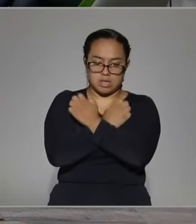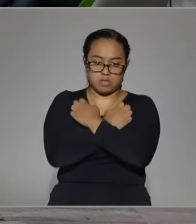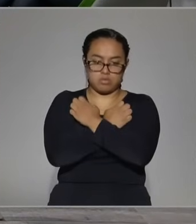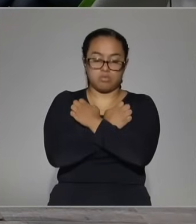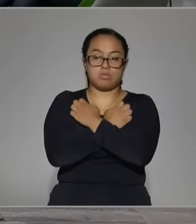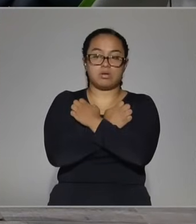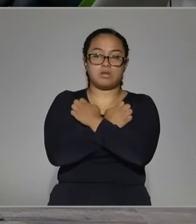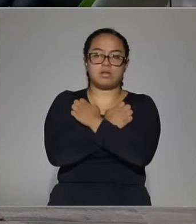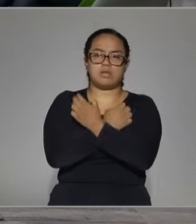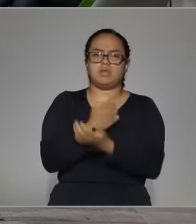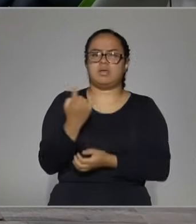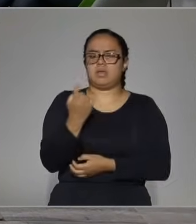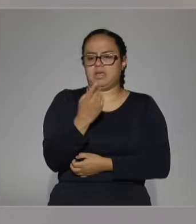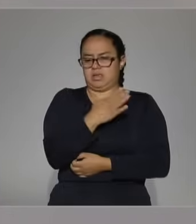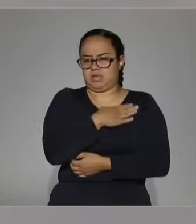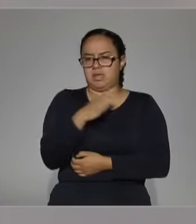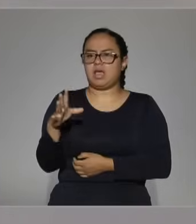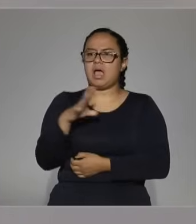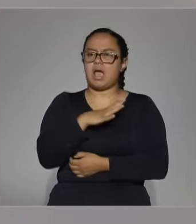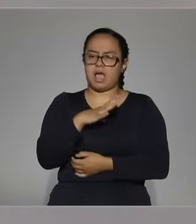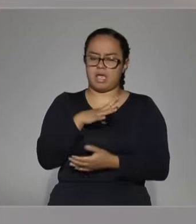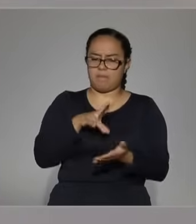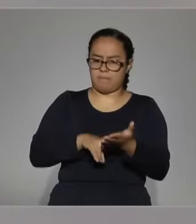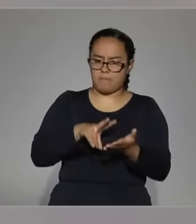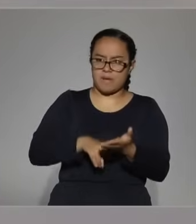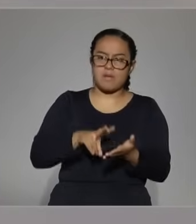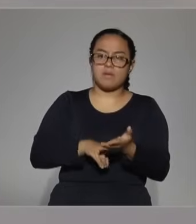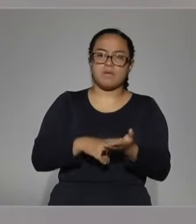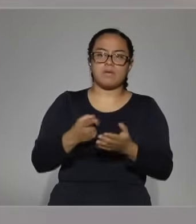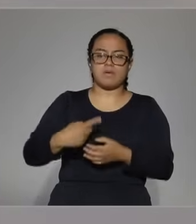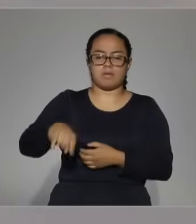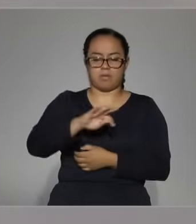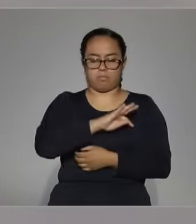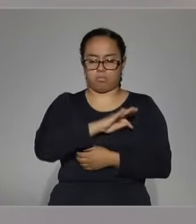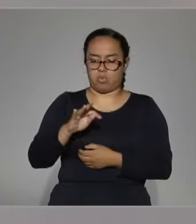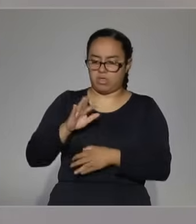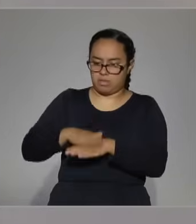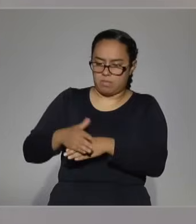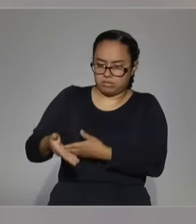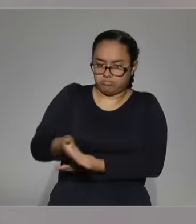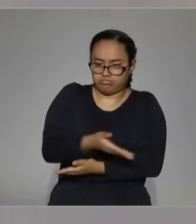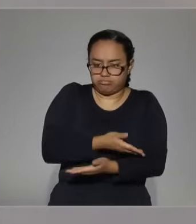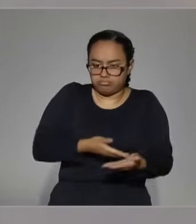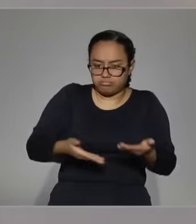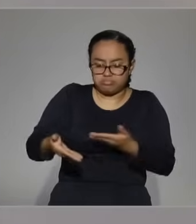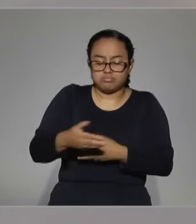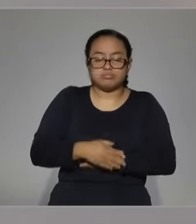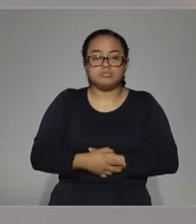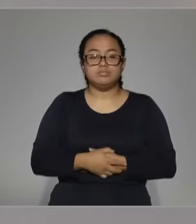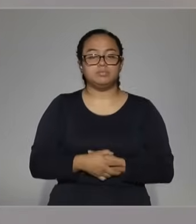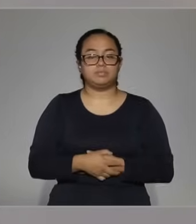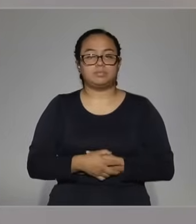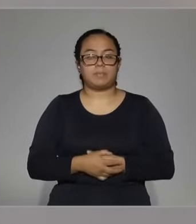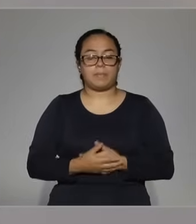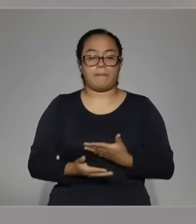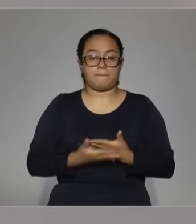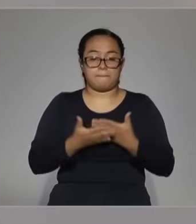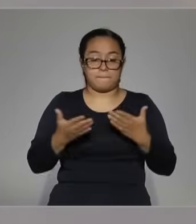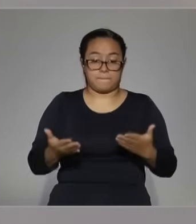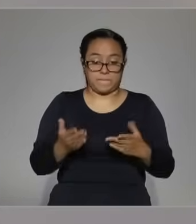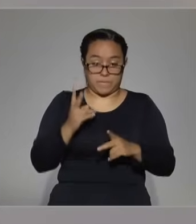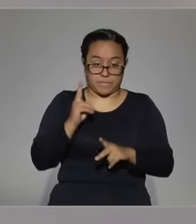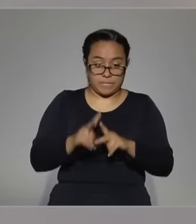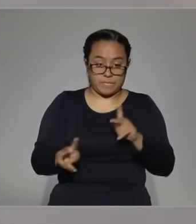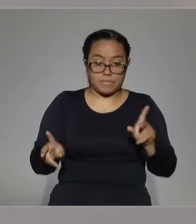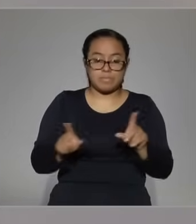¿no? Entonces, qué bueno que pueda haber valores y que los podamos compartir. Vamos a ir a una